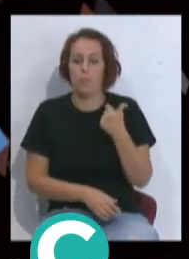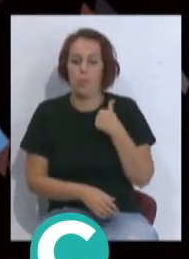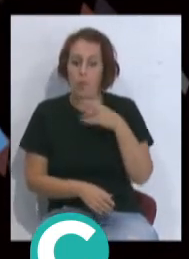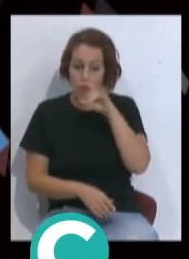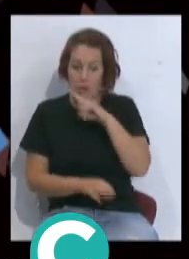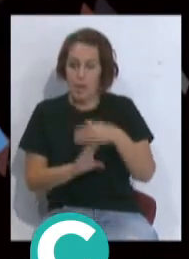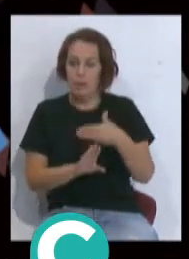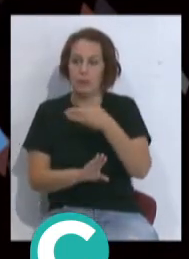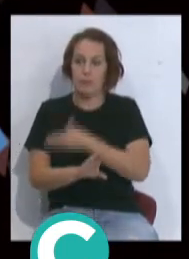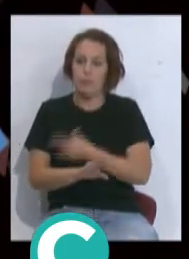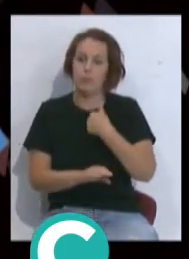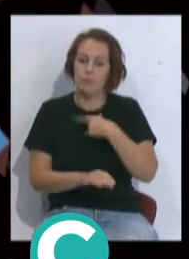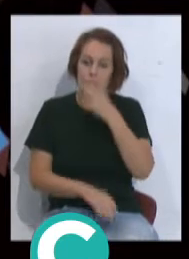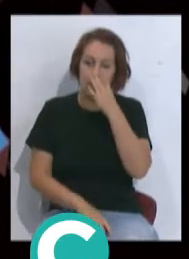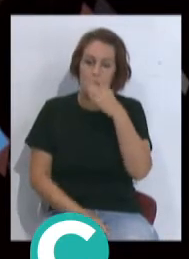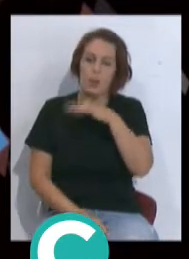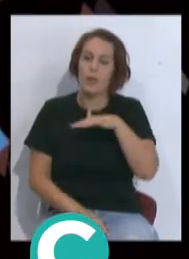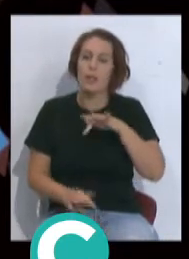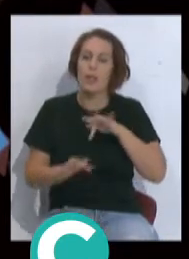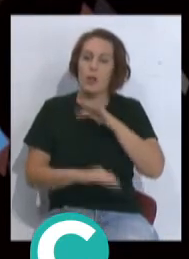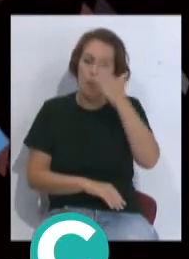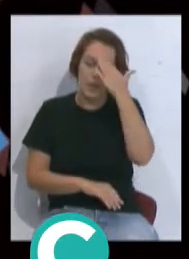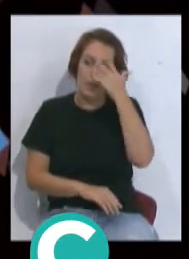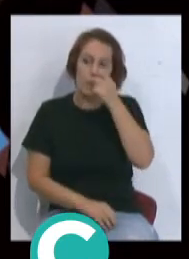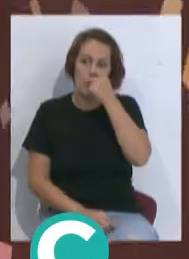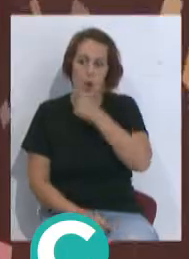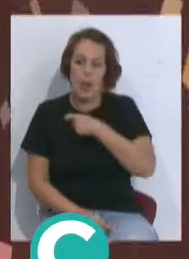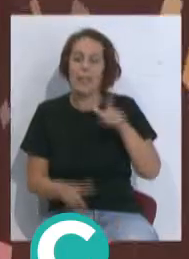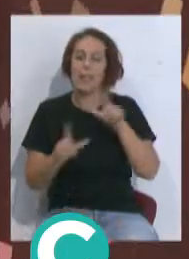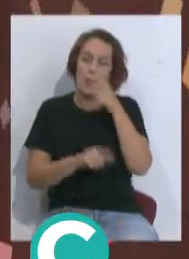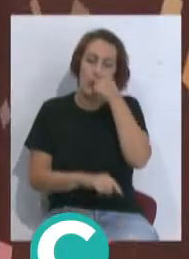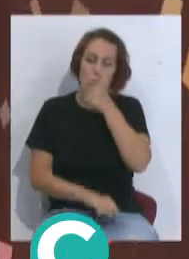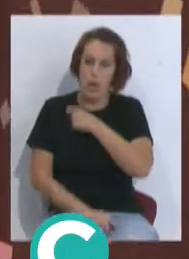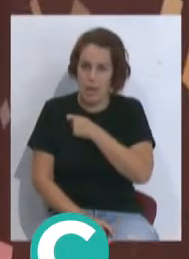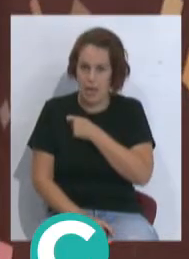del Falla estuve también haciendo carnaval en el Teatro Principal de Puerto Real, en Tele Puerto Real, así que